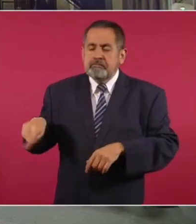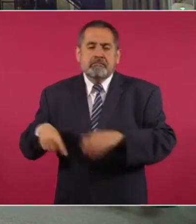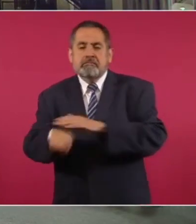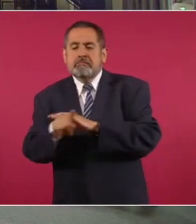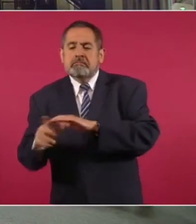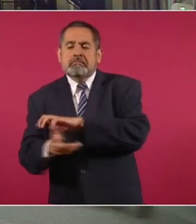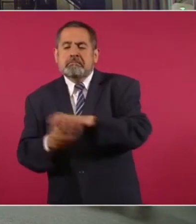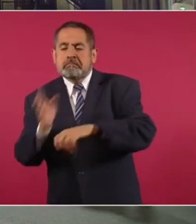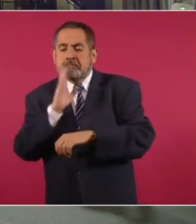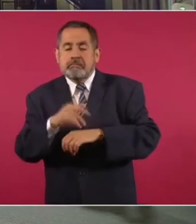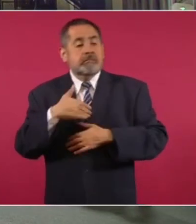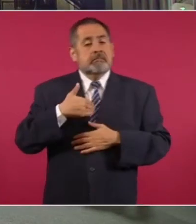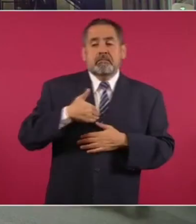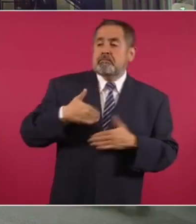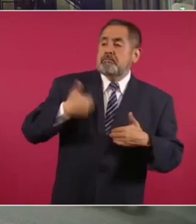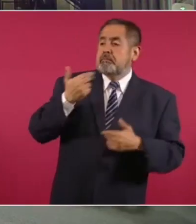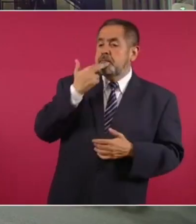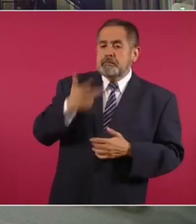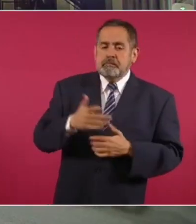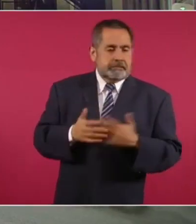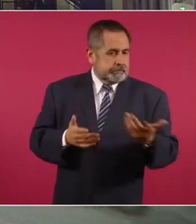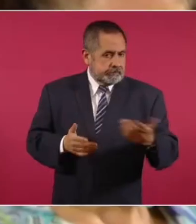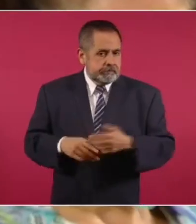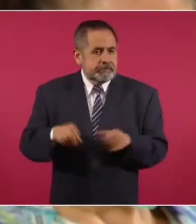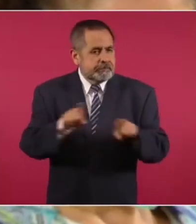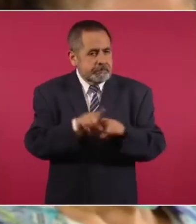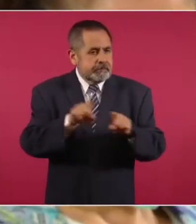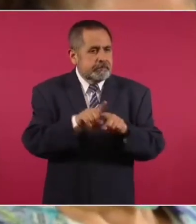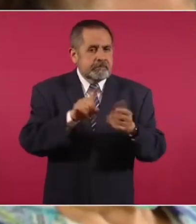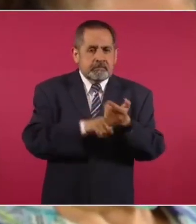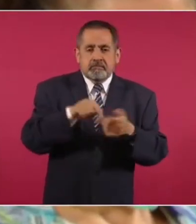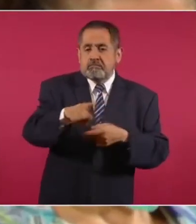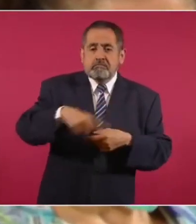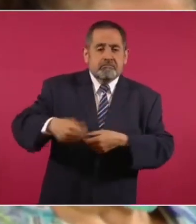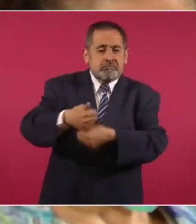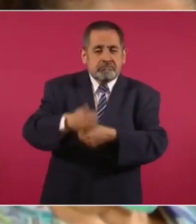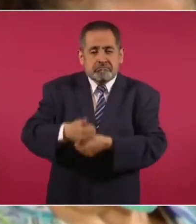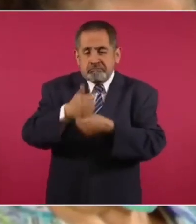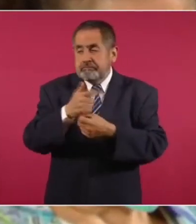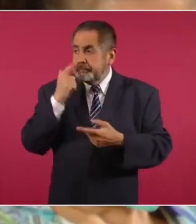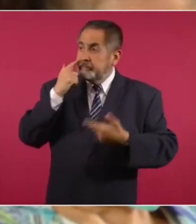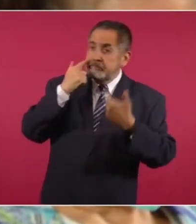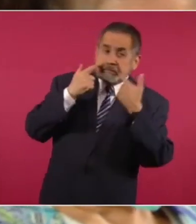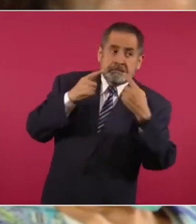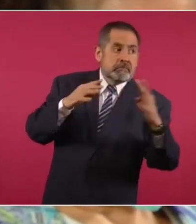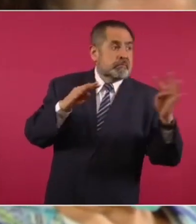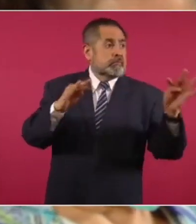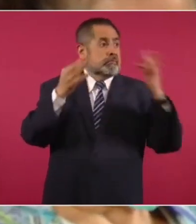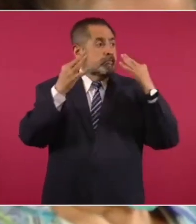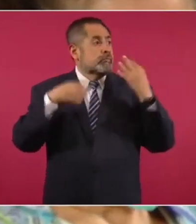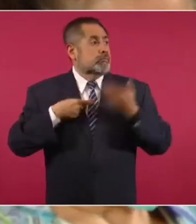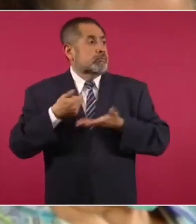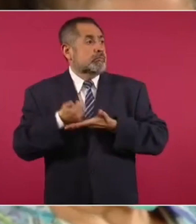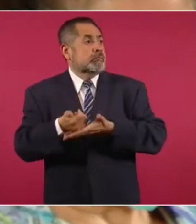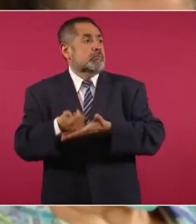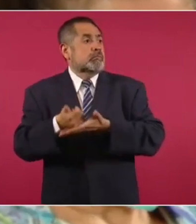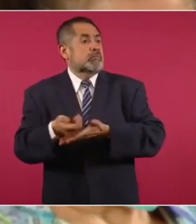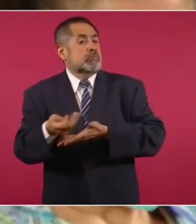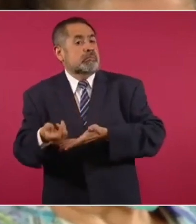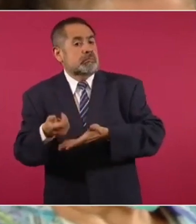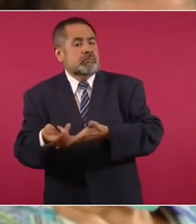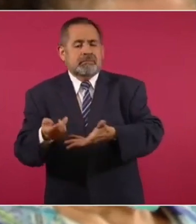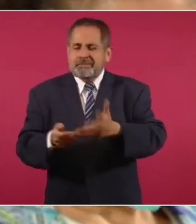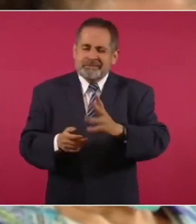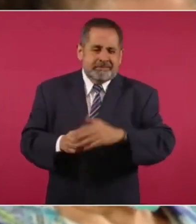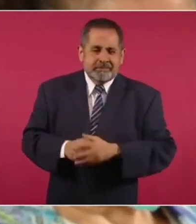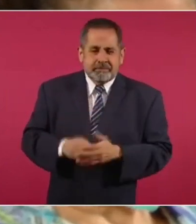víctimas. También tienen como estrategia ir trepando sobre las víctimas para alcanzar reflectores y altos cargos. Hay múltiples